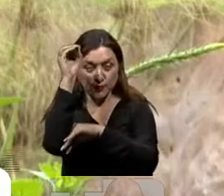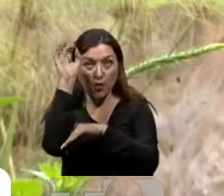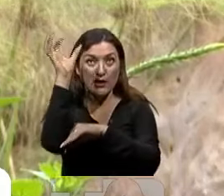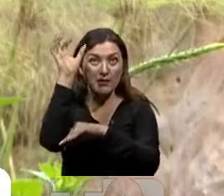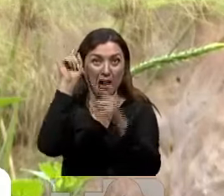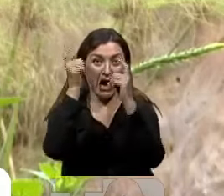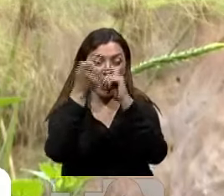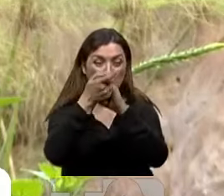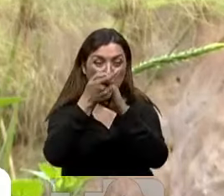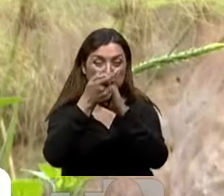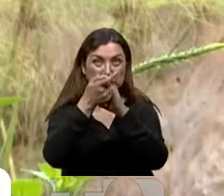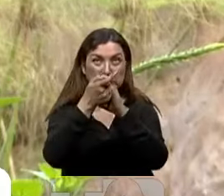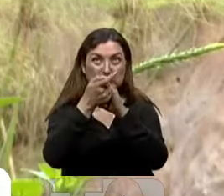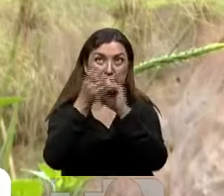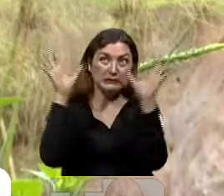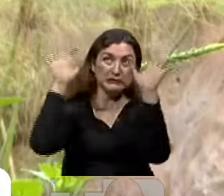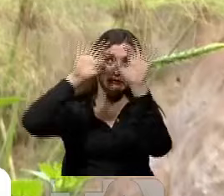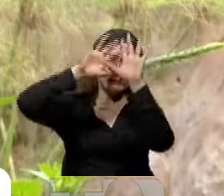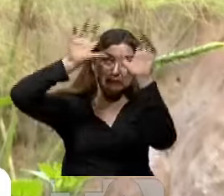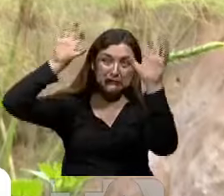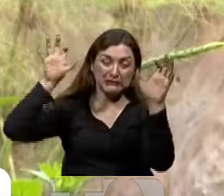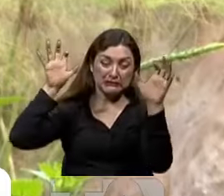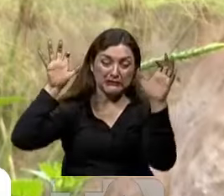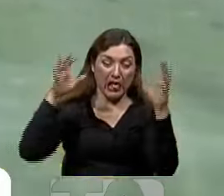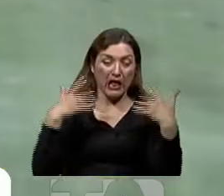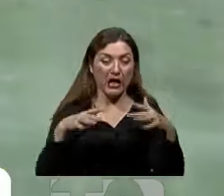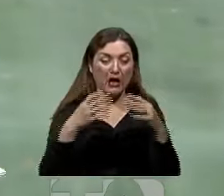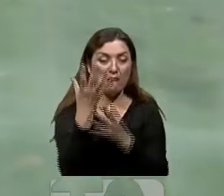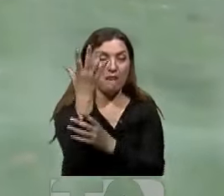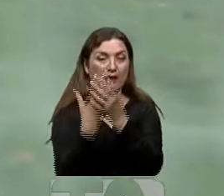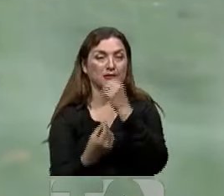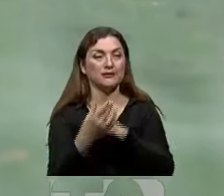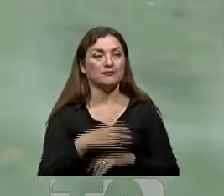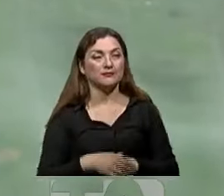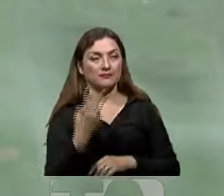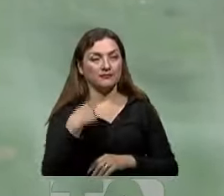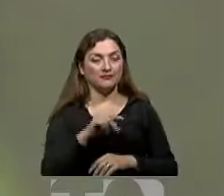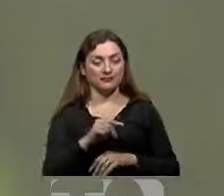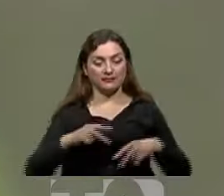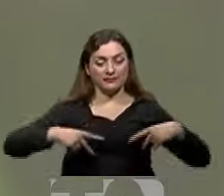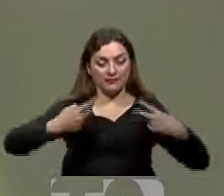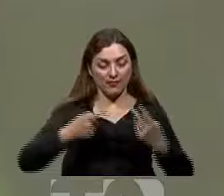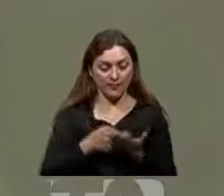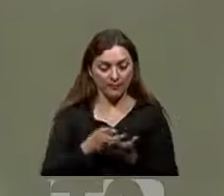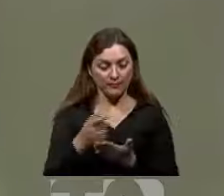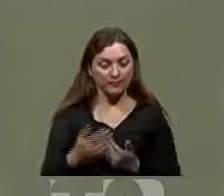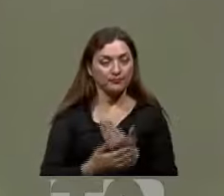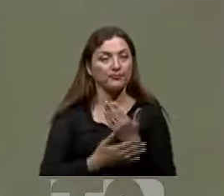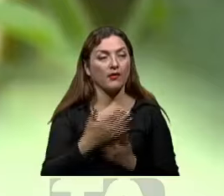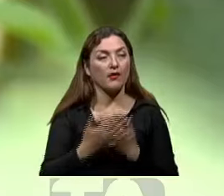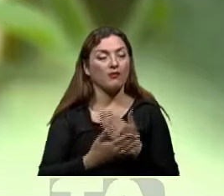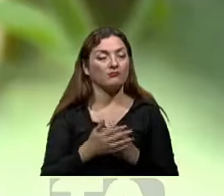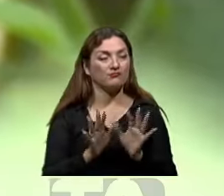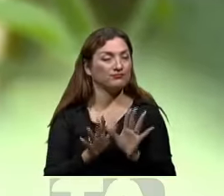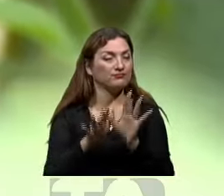clima repentino, puede haber fallos en la especie. Al observar sus ciclos de vida, es fácil notar que esta